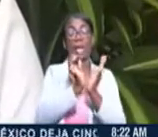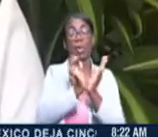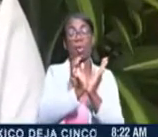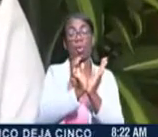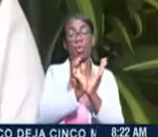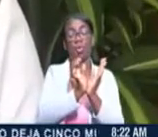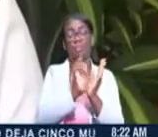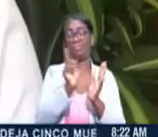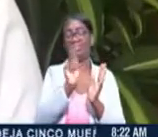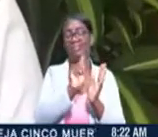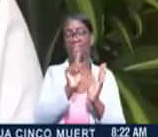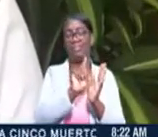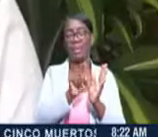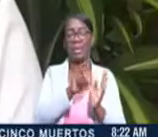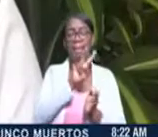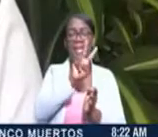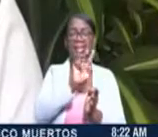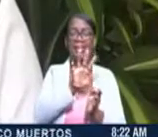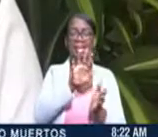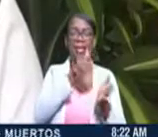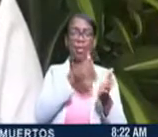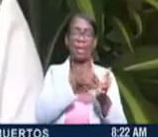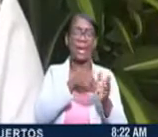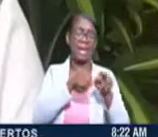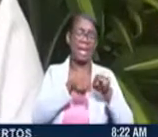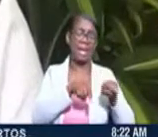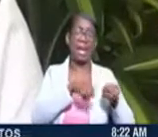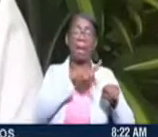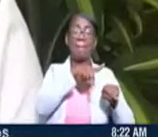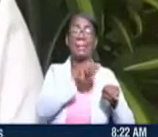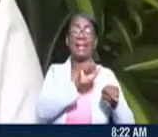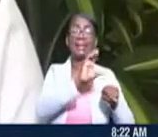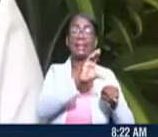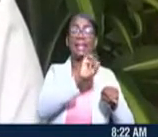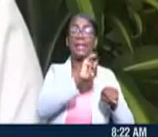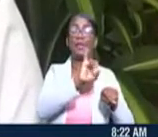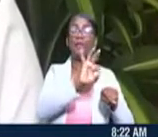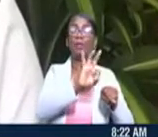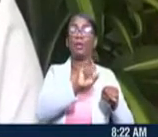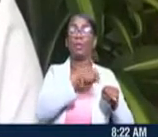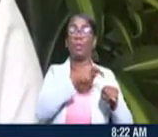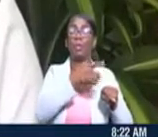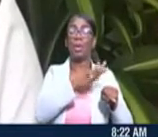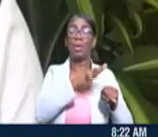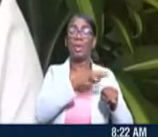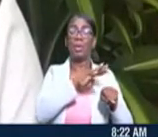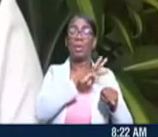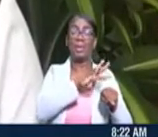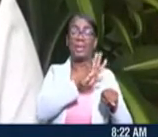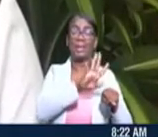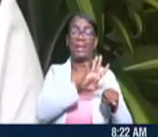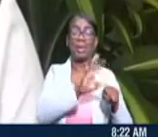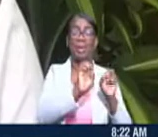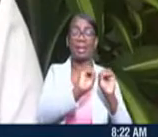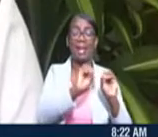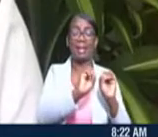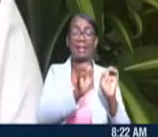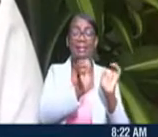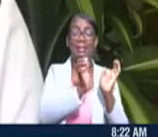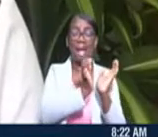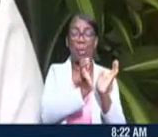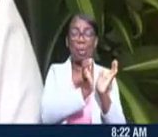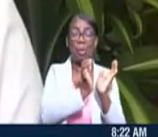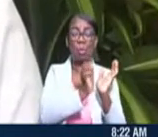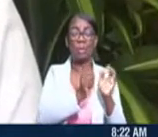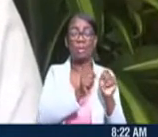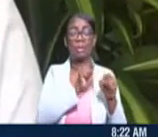Imagínense, 25.000 solo en el Pacífico, su edad averaje 45 años sin acceso a seguro social. Así que sí